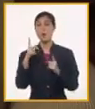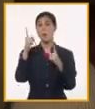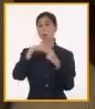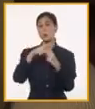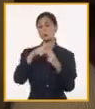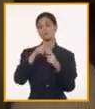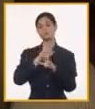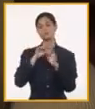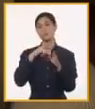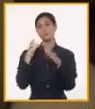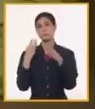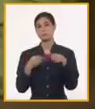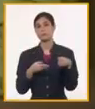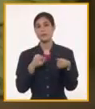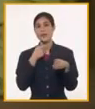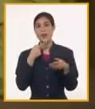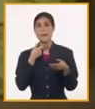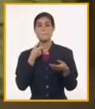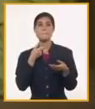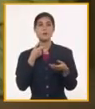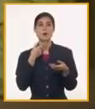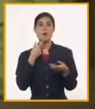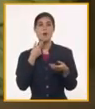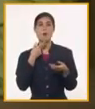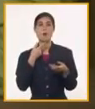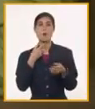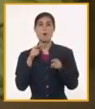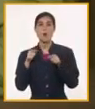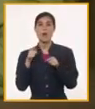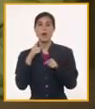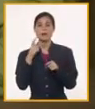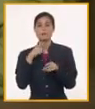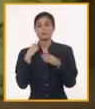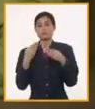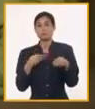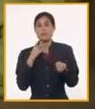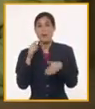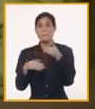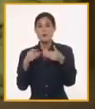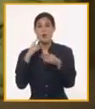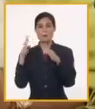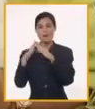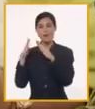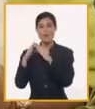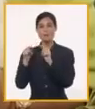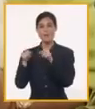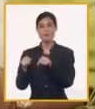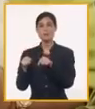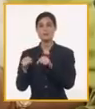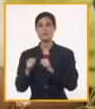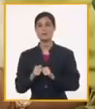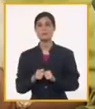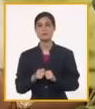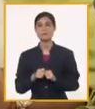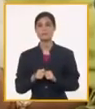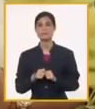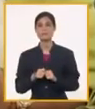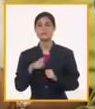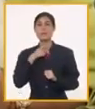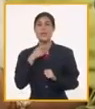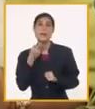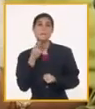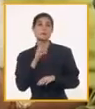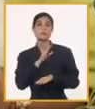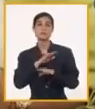murió un accidente doméstico. Ahora, en el caso, se van los dos o vienen a La Habana